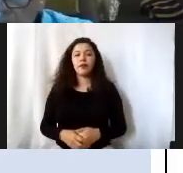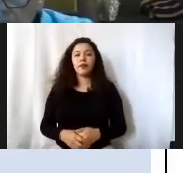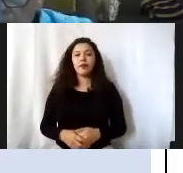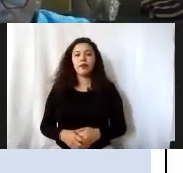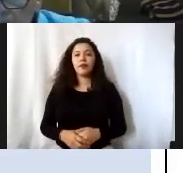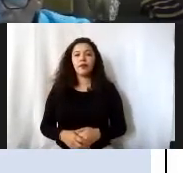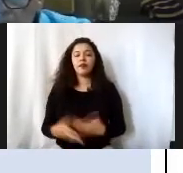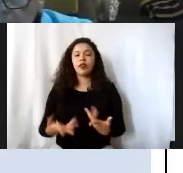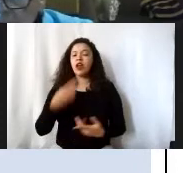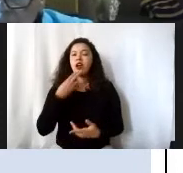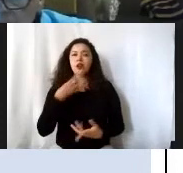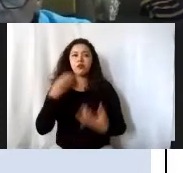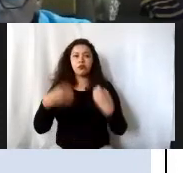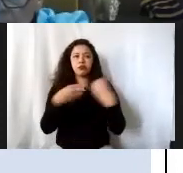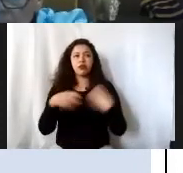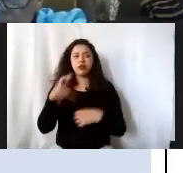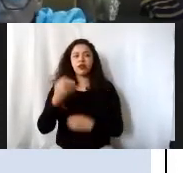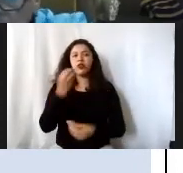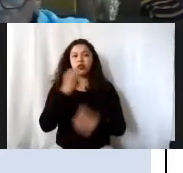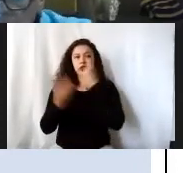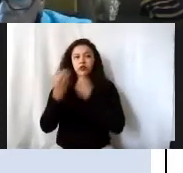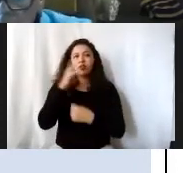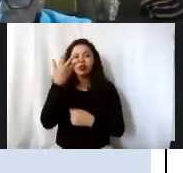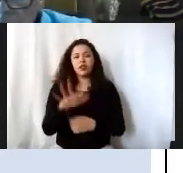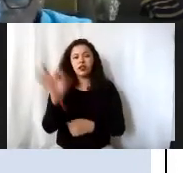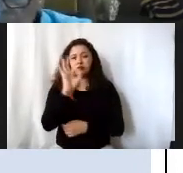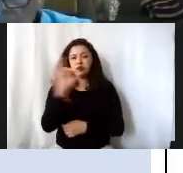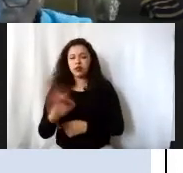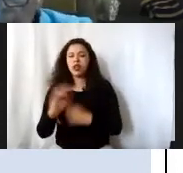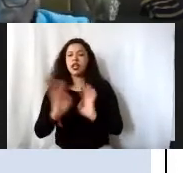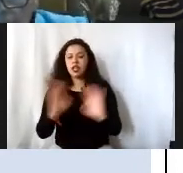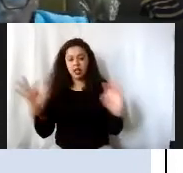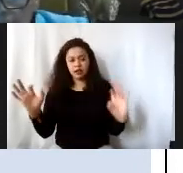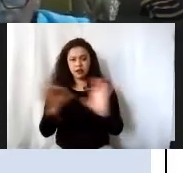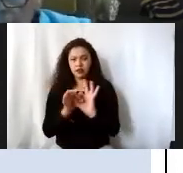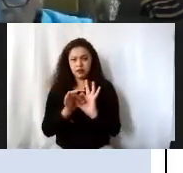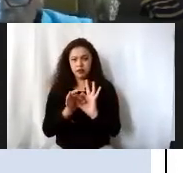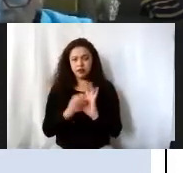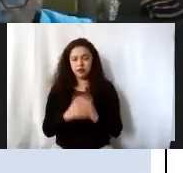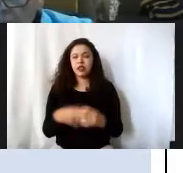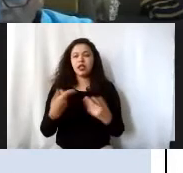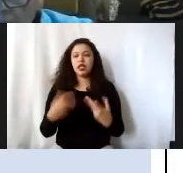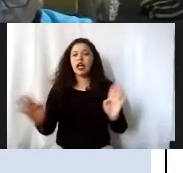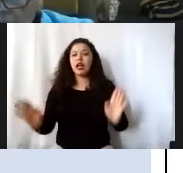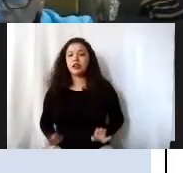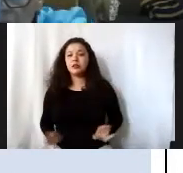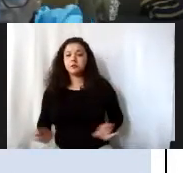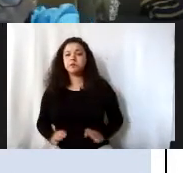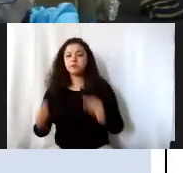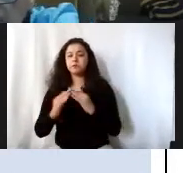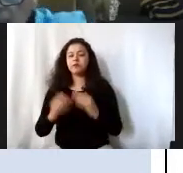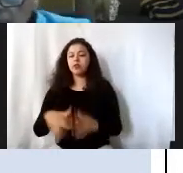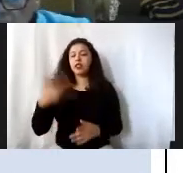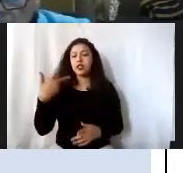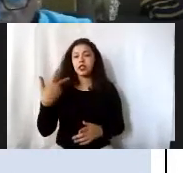ocupación. Alimentación, el 10%, hay una coincidencia. Tipo de vivienda, el 18,